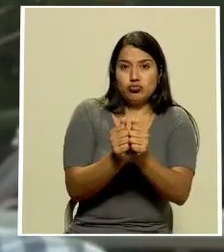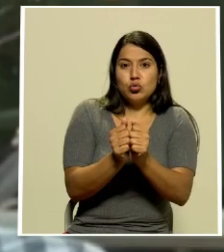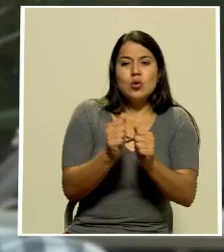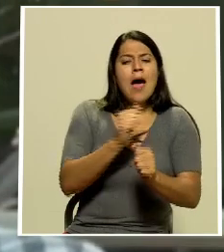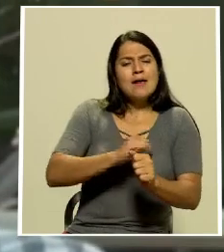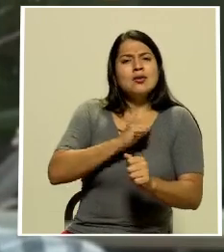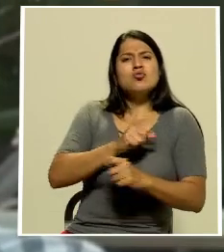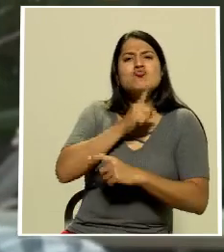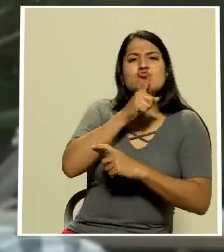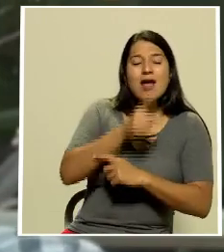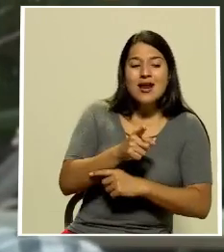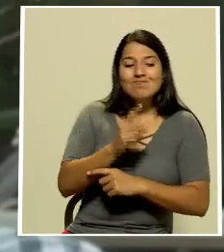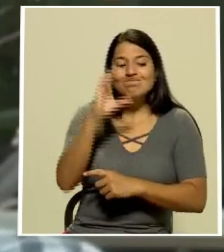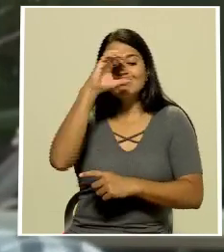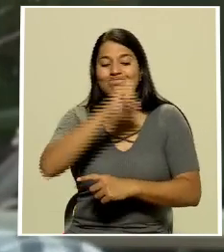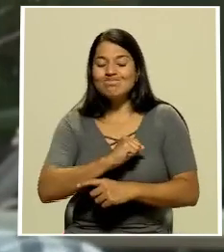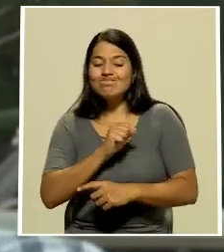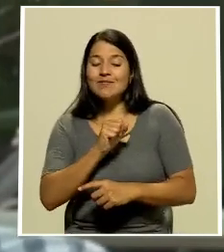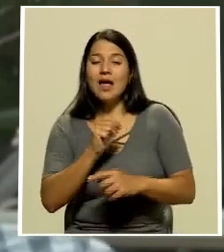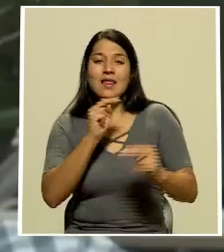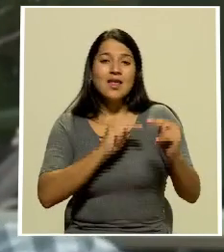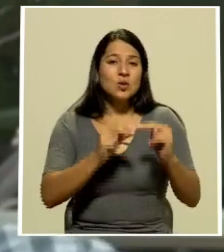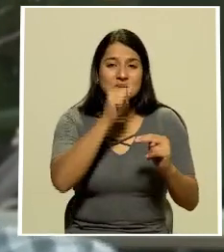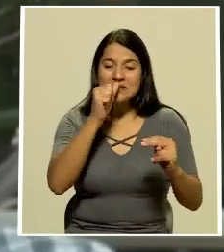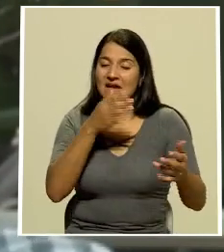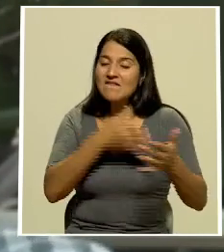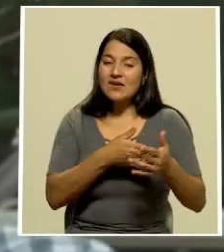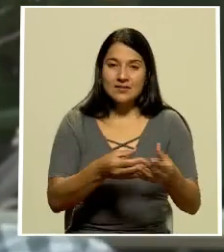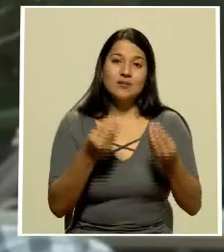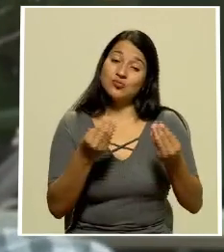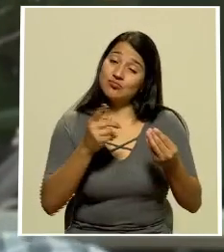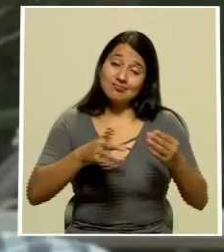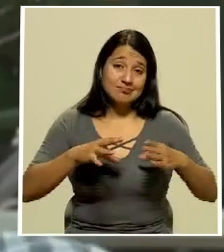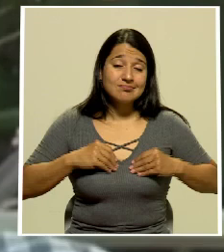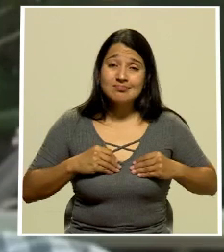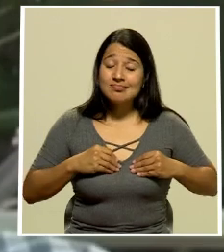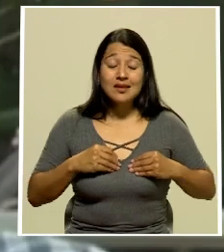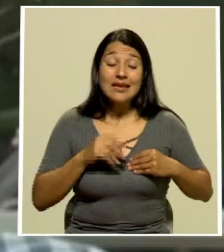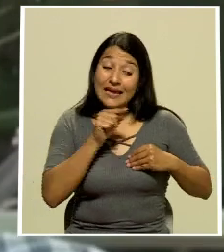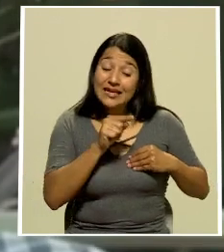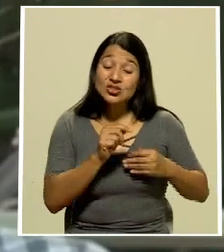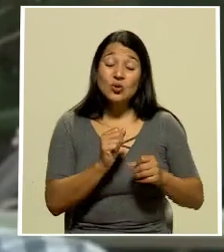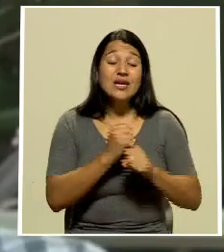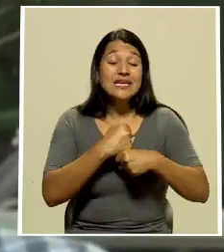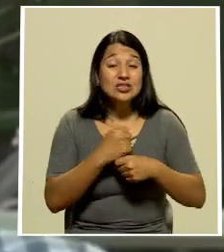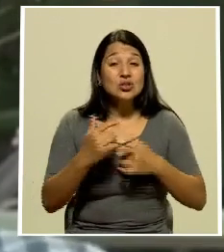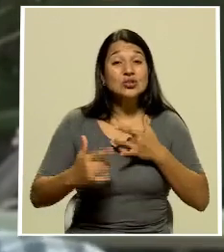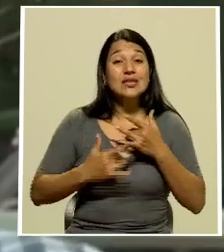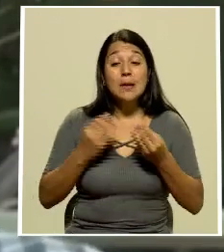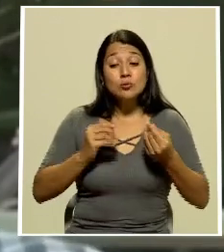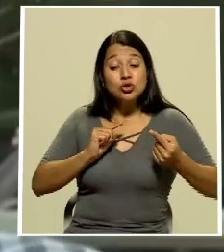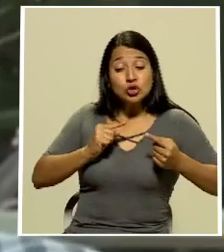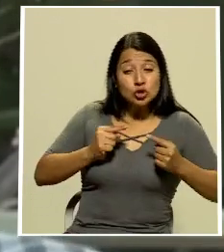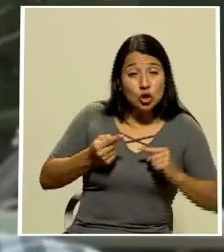ha penetrado el fenómeno del narcotráfico, que tanta ruina y dolor ha causado en otros países hermanos de